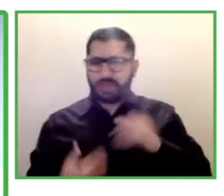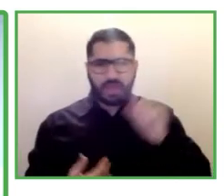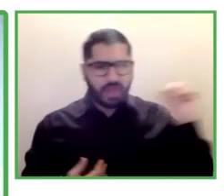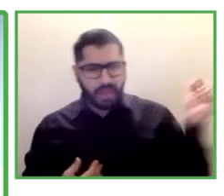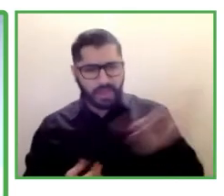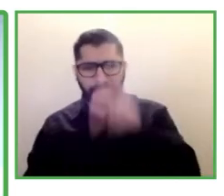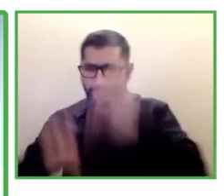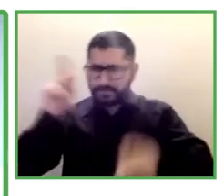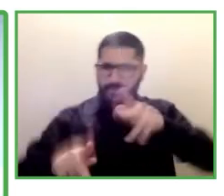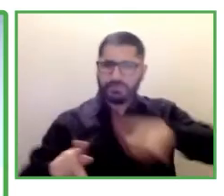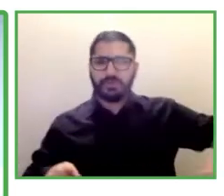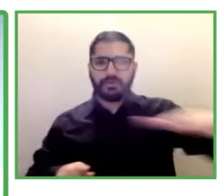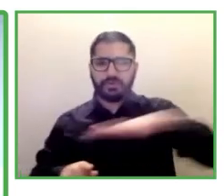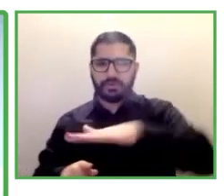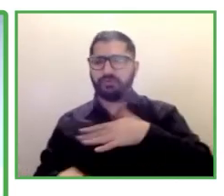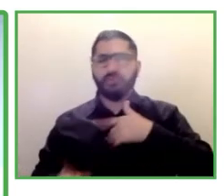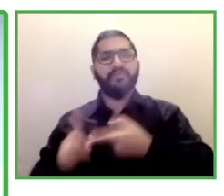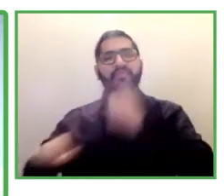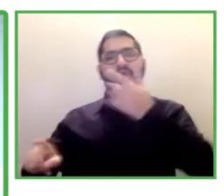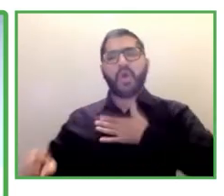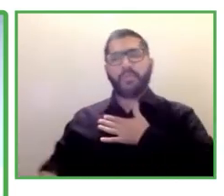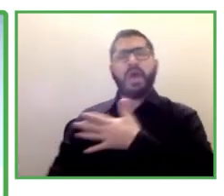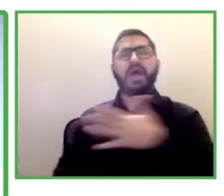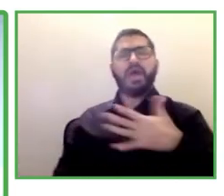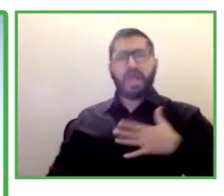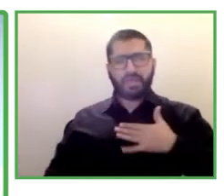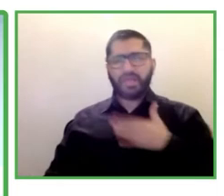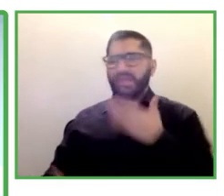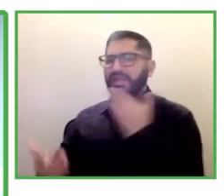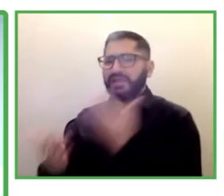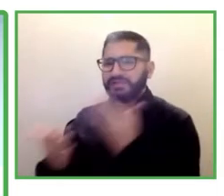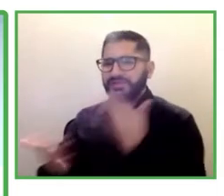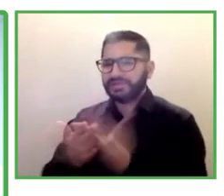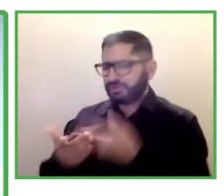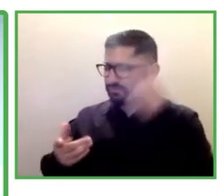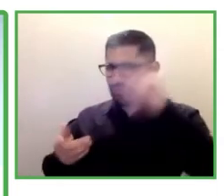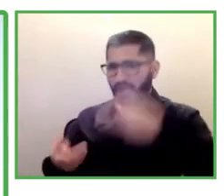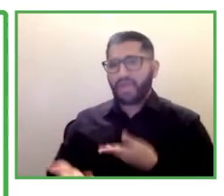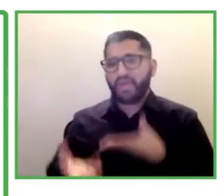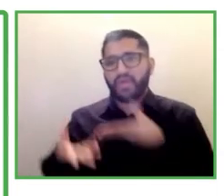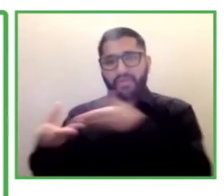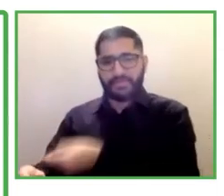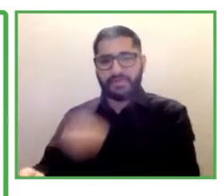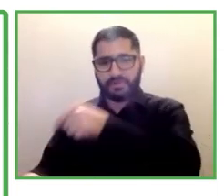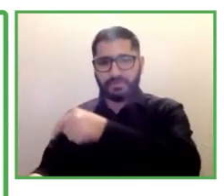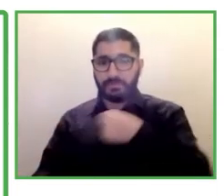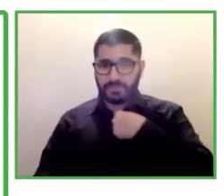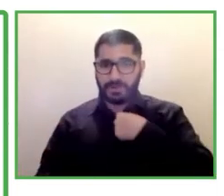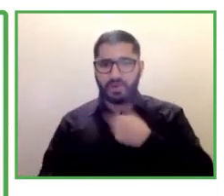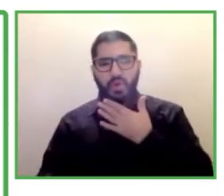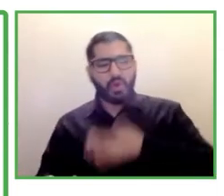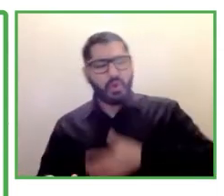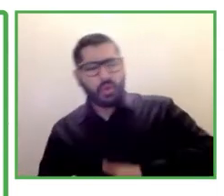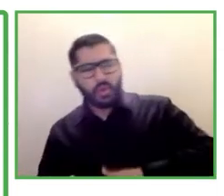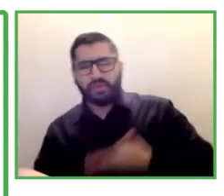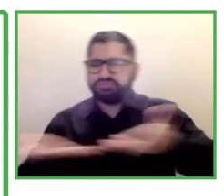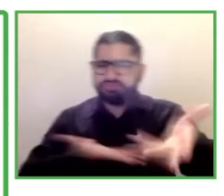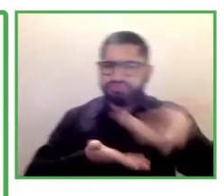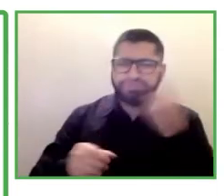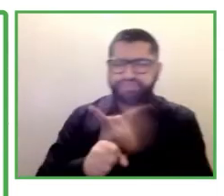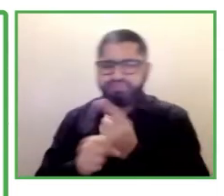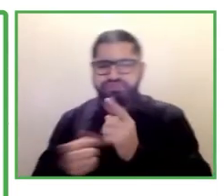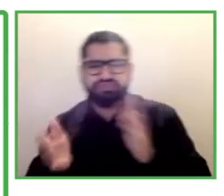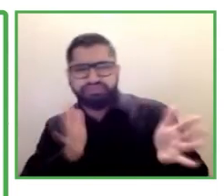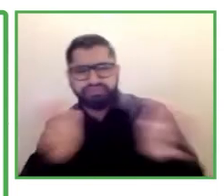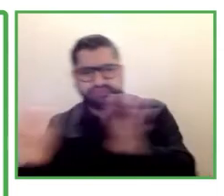Canadá. Así que muchas gracias por invitarme. Me gustaría hablar hoy acerca de nuestro proyecto que se llama Job Path Employment